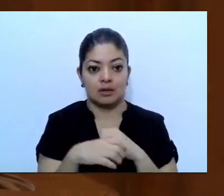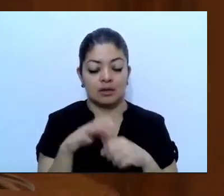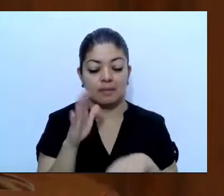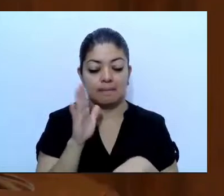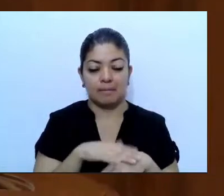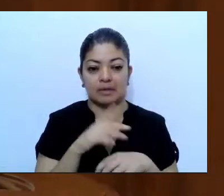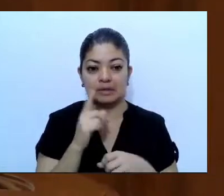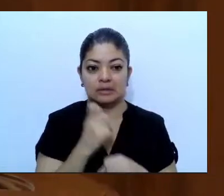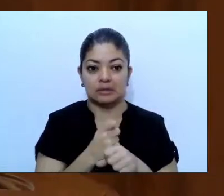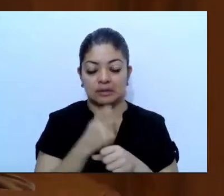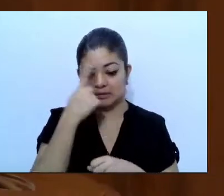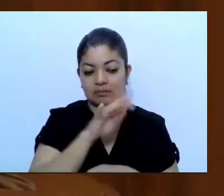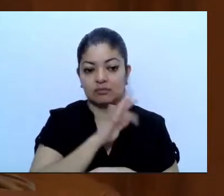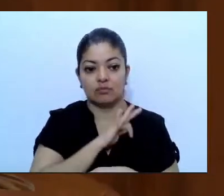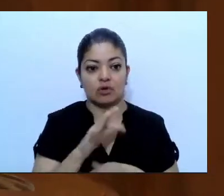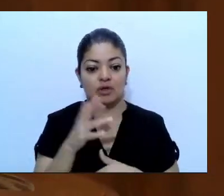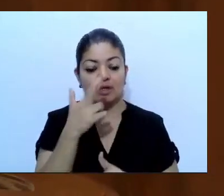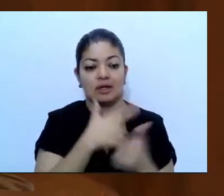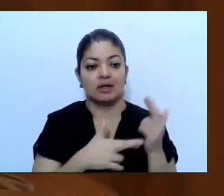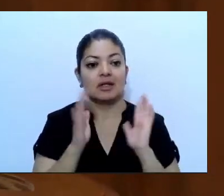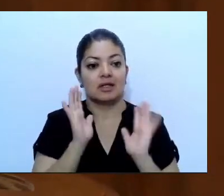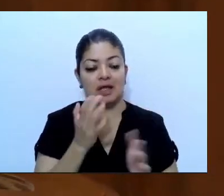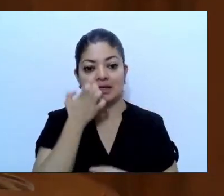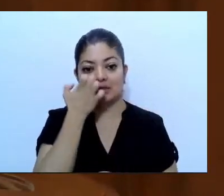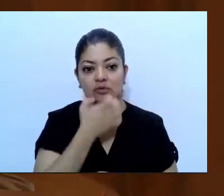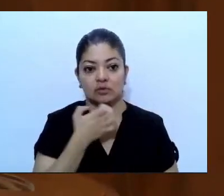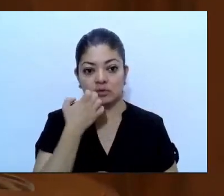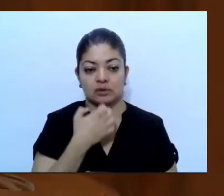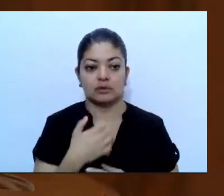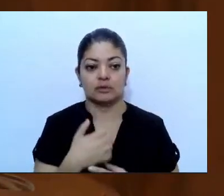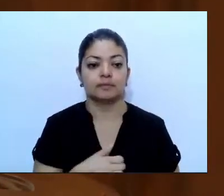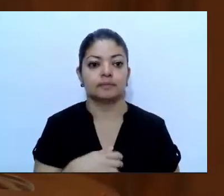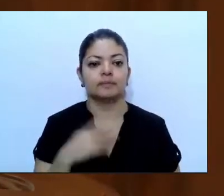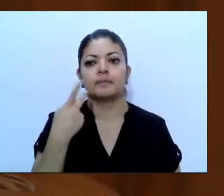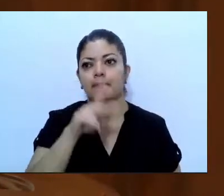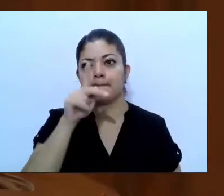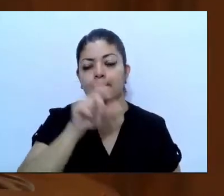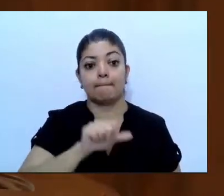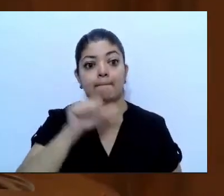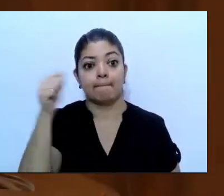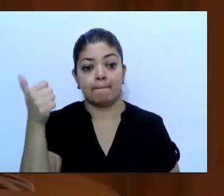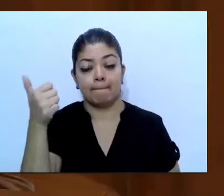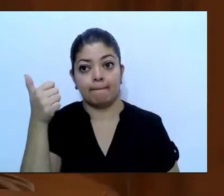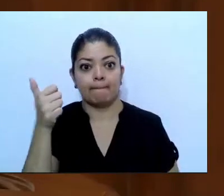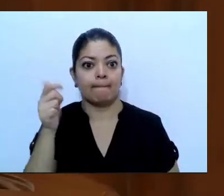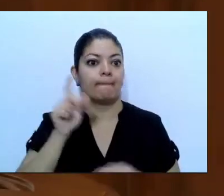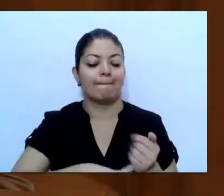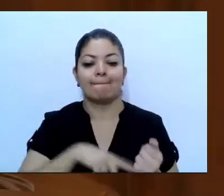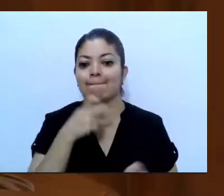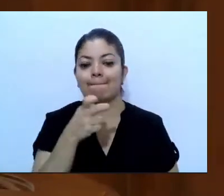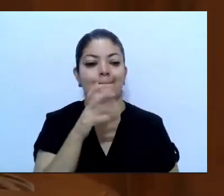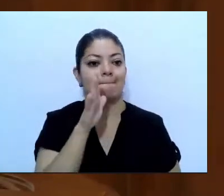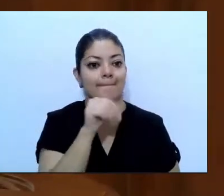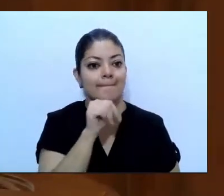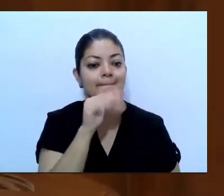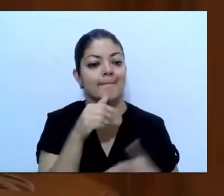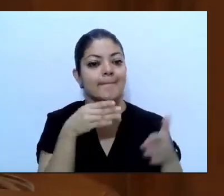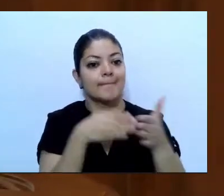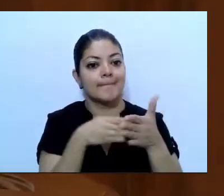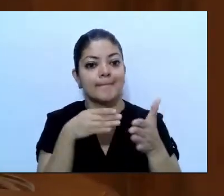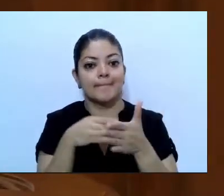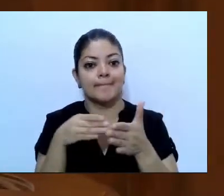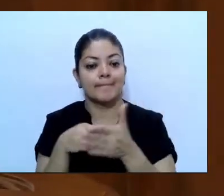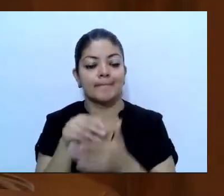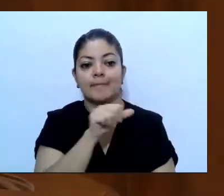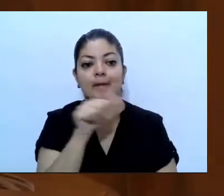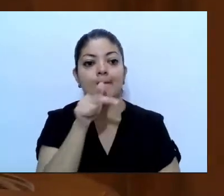para poder regresar a clases. Pero en otras, esto ha sido impedimento para que muchos padres y madres